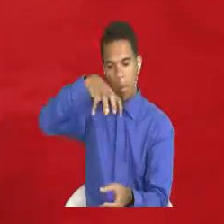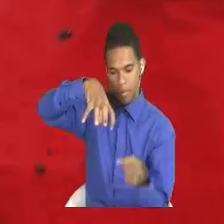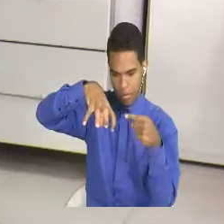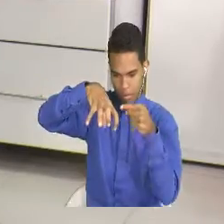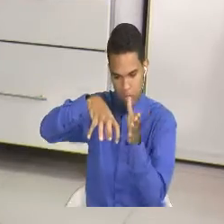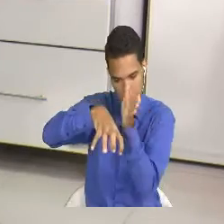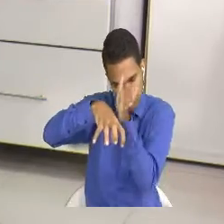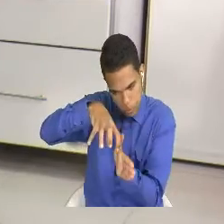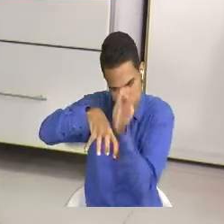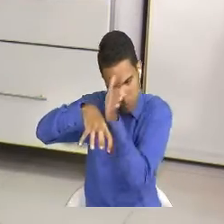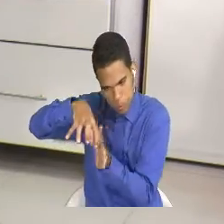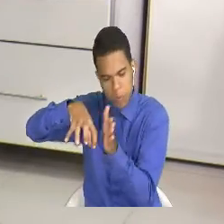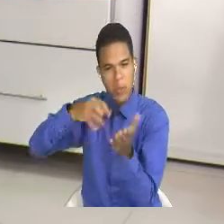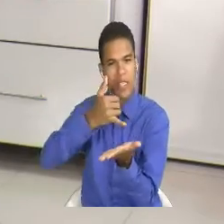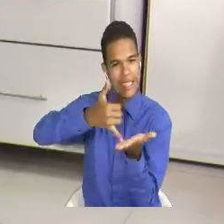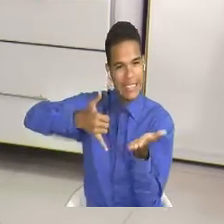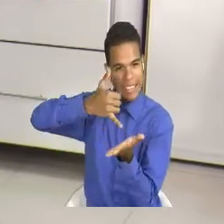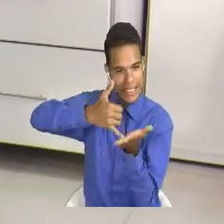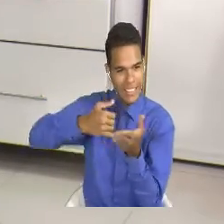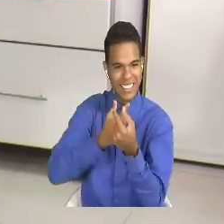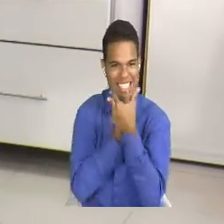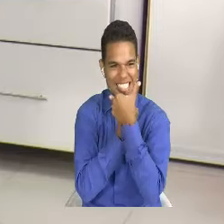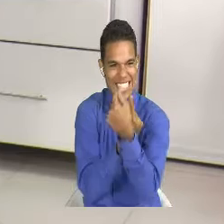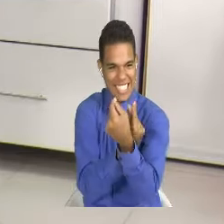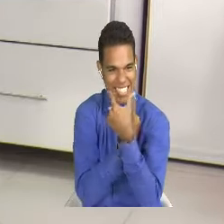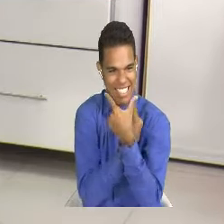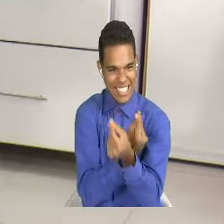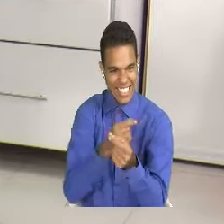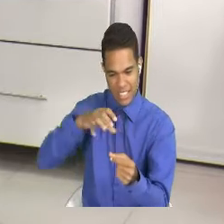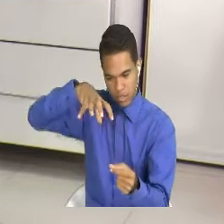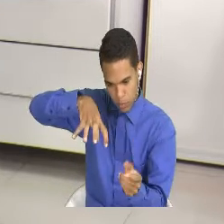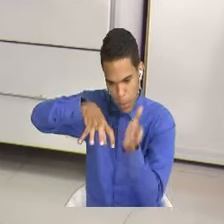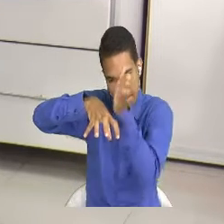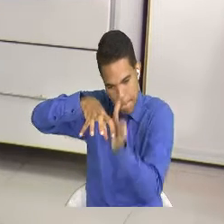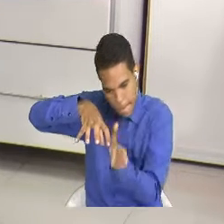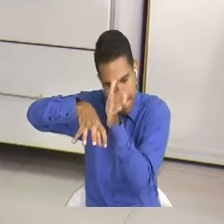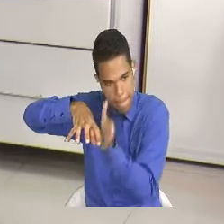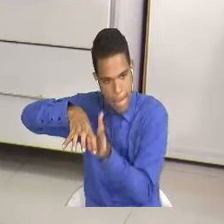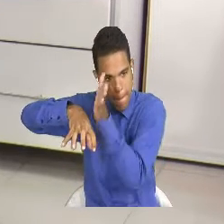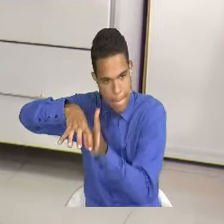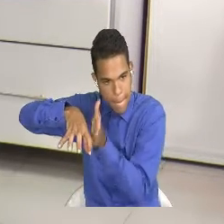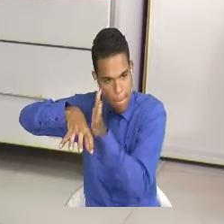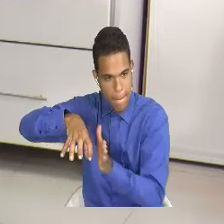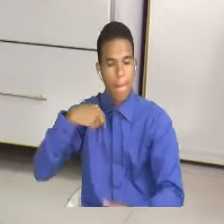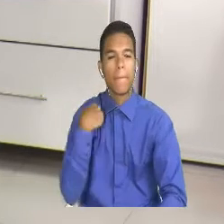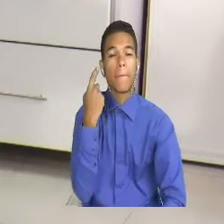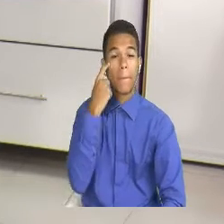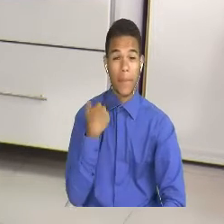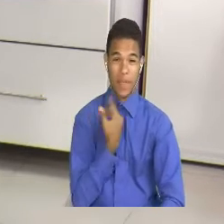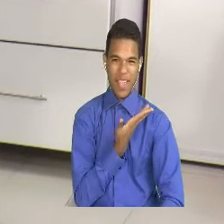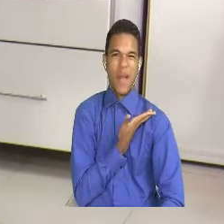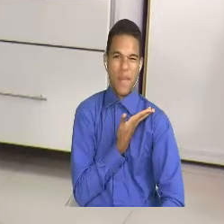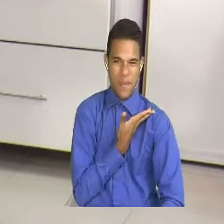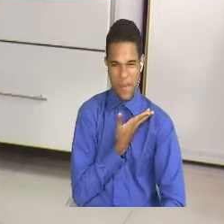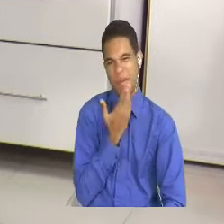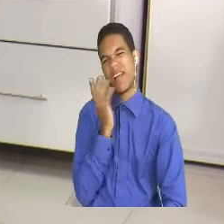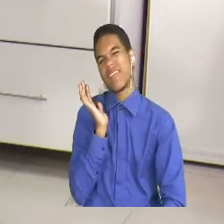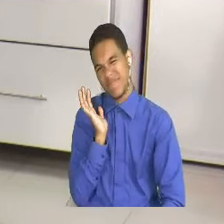ajá, tenemos la cebollita. Sí. Ya acá tenemos unos cubitos hechos. Los en casa, las amas de casa